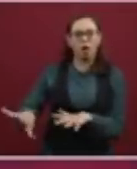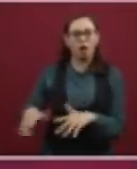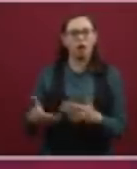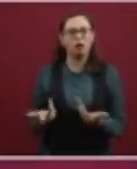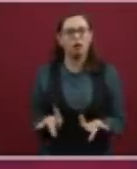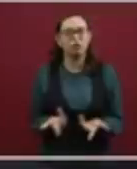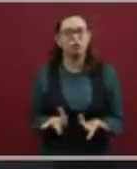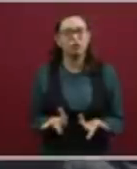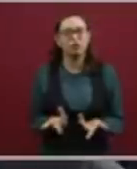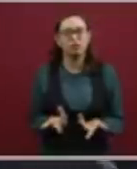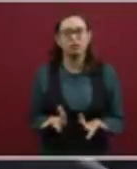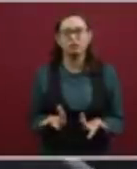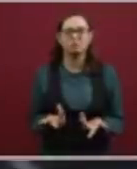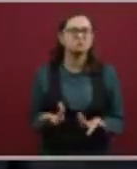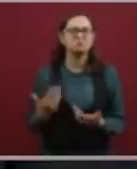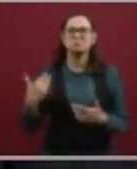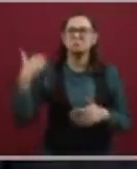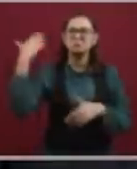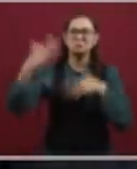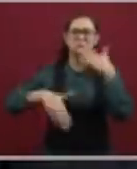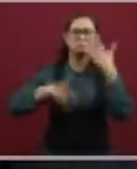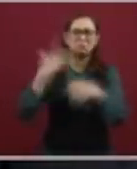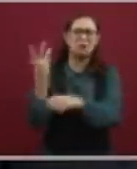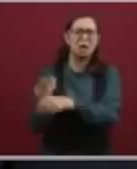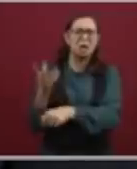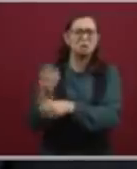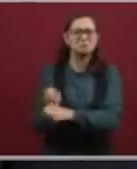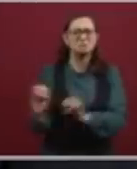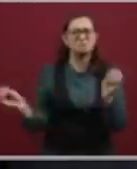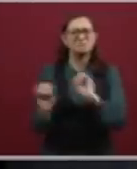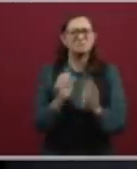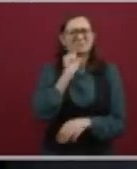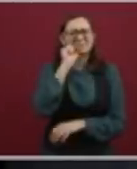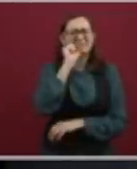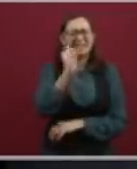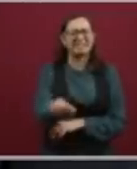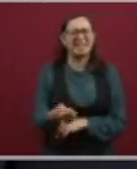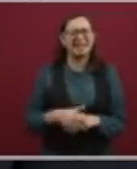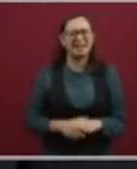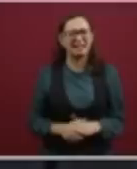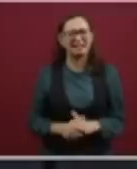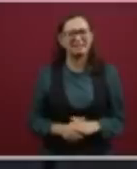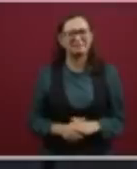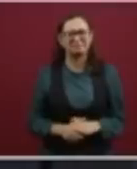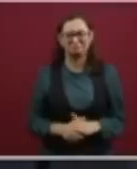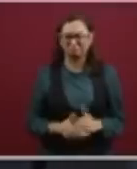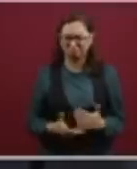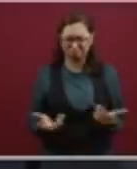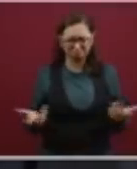obras que quedaron abandonadas. Estamos hablando de